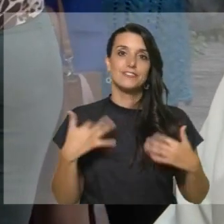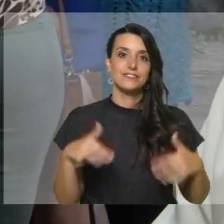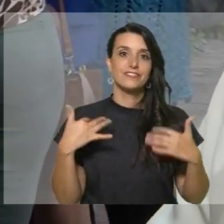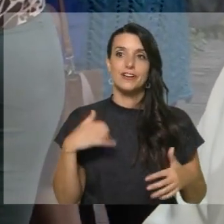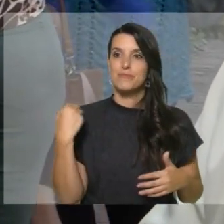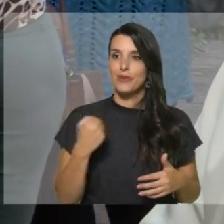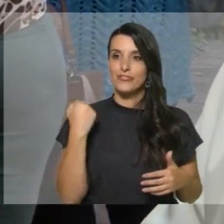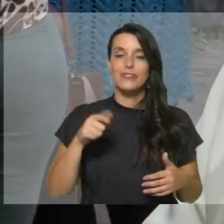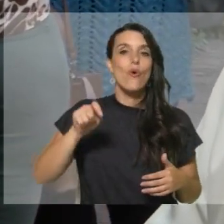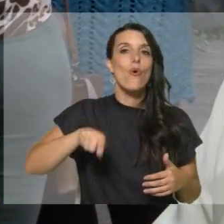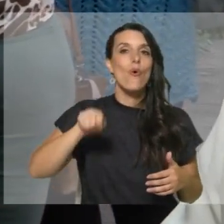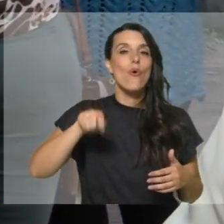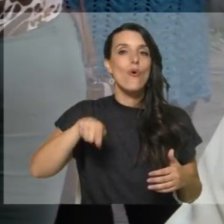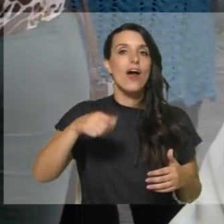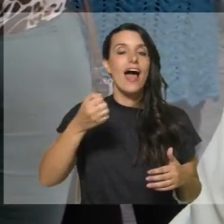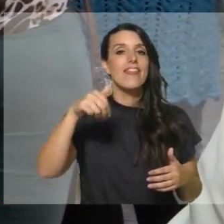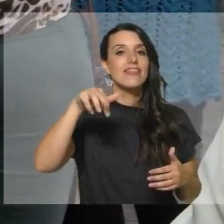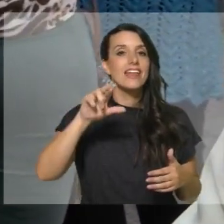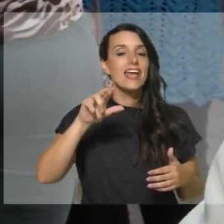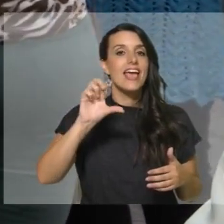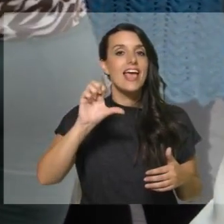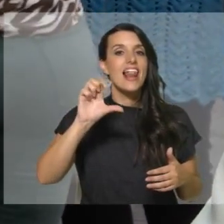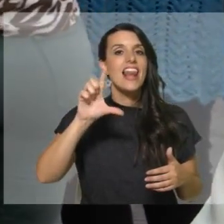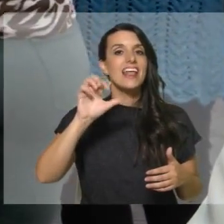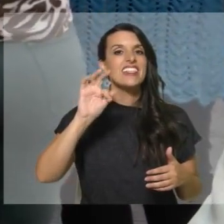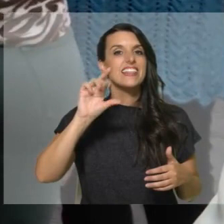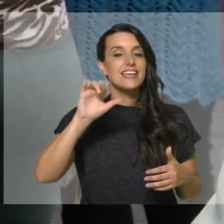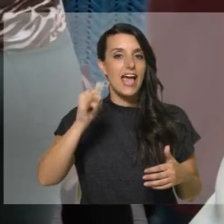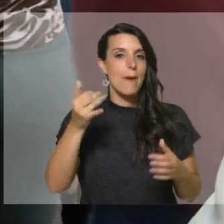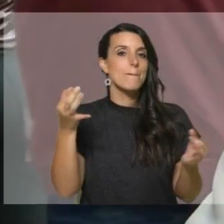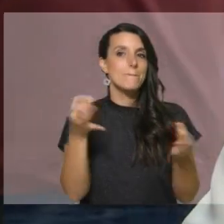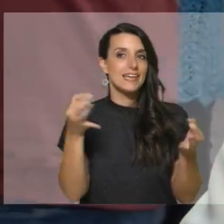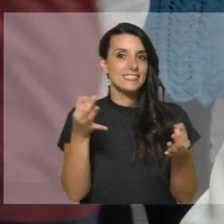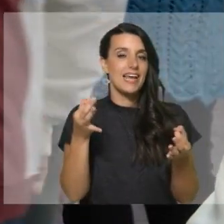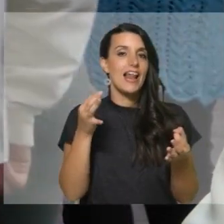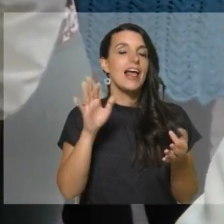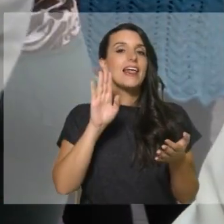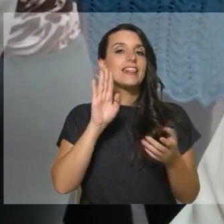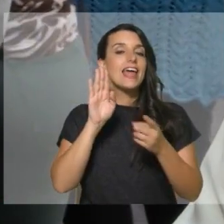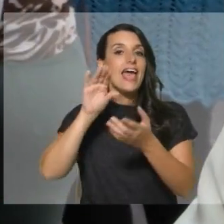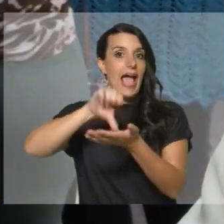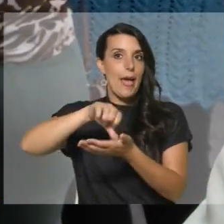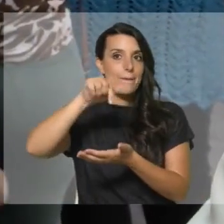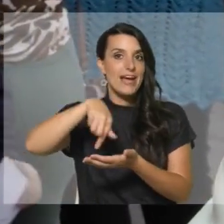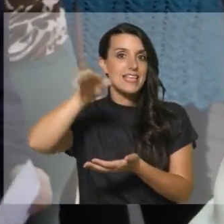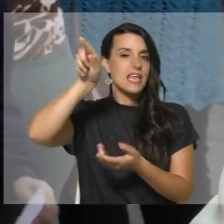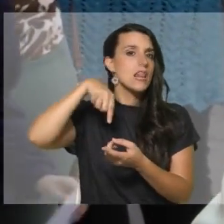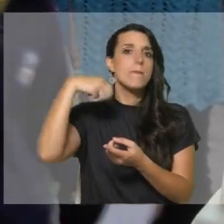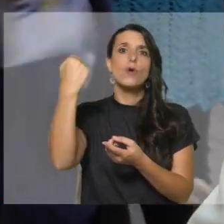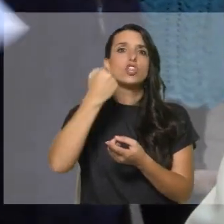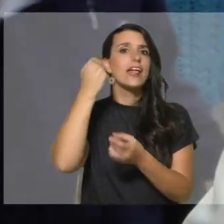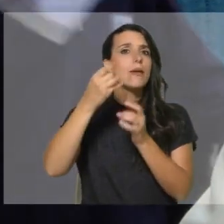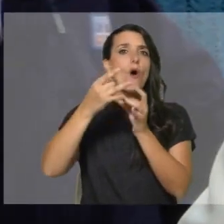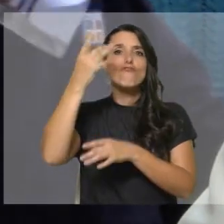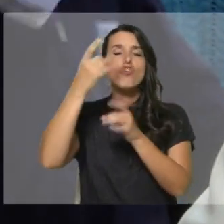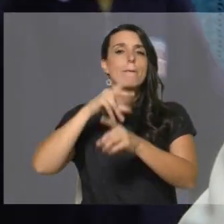importante. El jurado está integrado por André Letría, que es un invitado especial del país invitado de honor, que es Portugal. Él es un destacado profesional